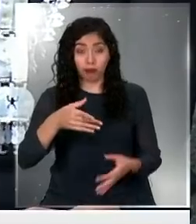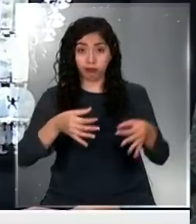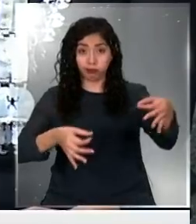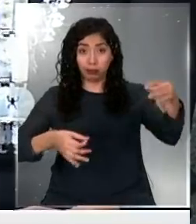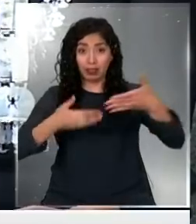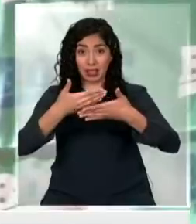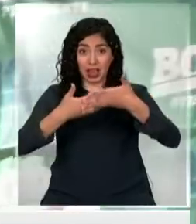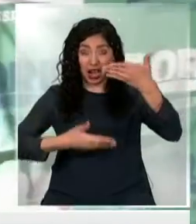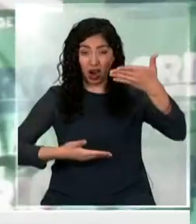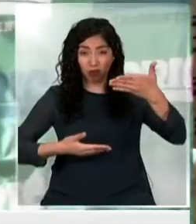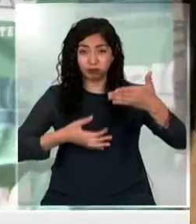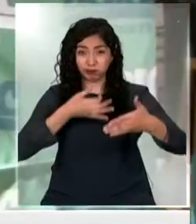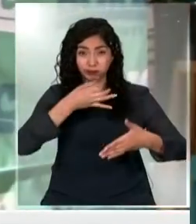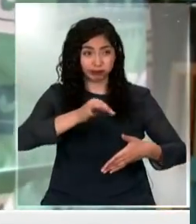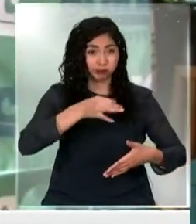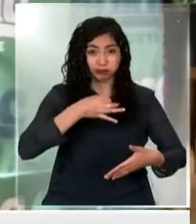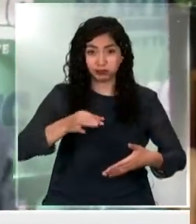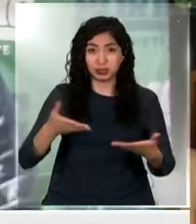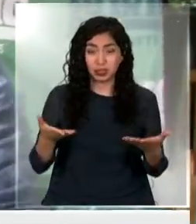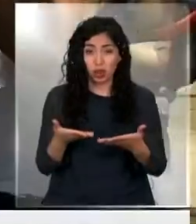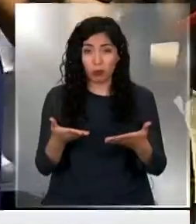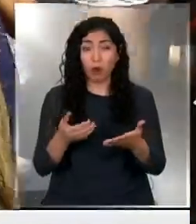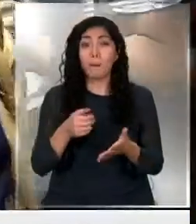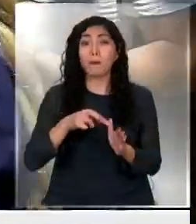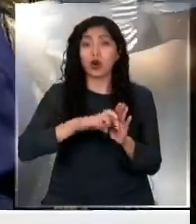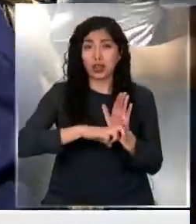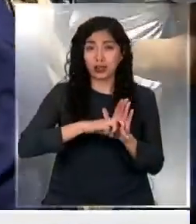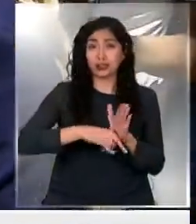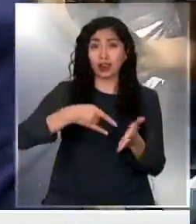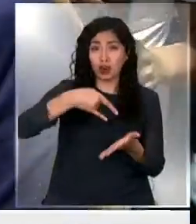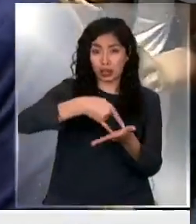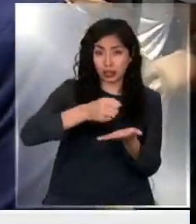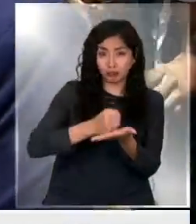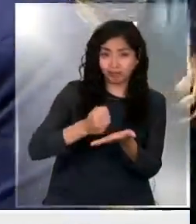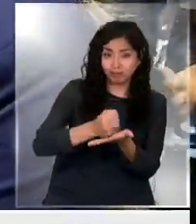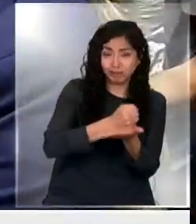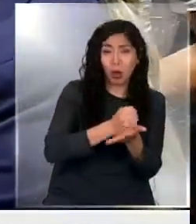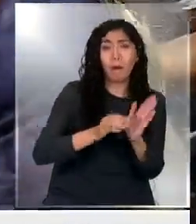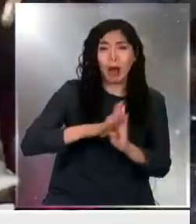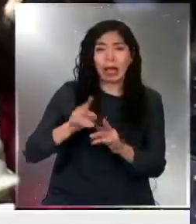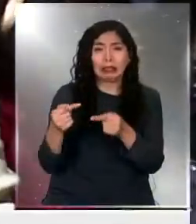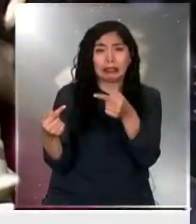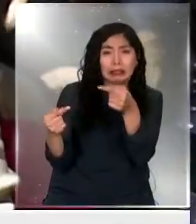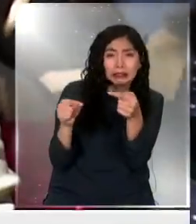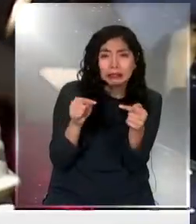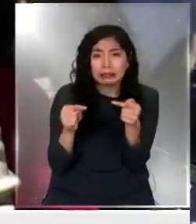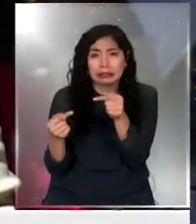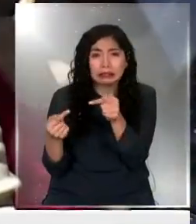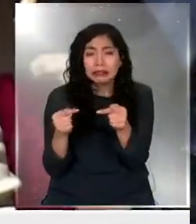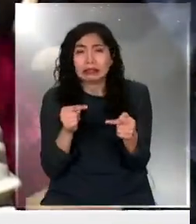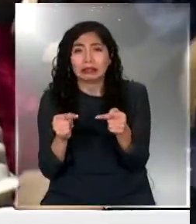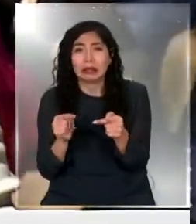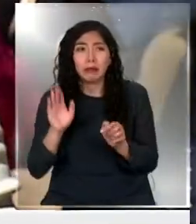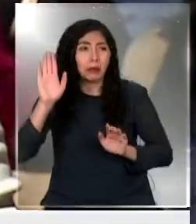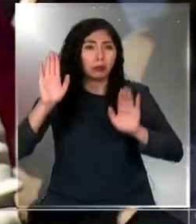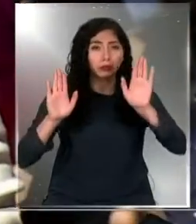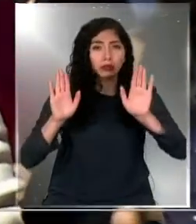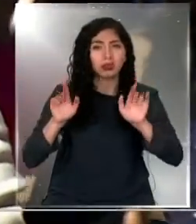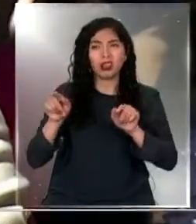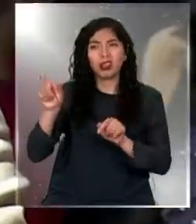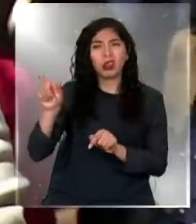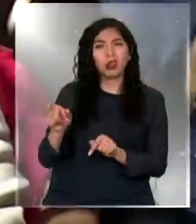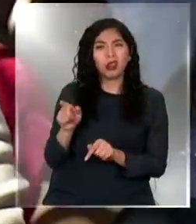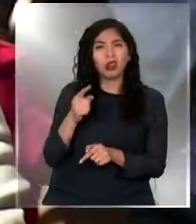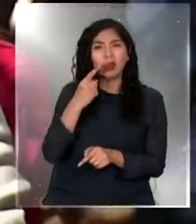de indulto que se tramita en el Congreso tensionó una vez más la carrera presidencial. Le echa bencina al fuego.